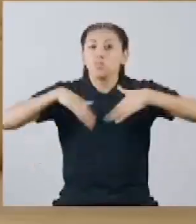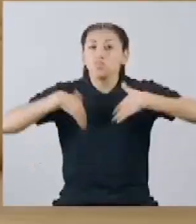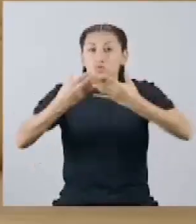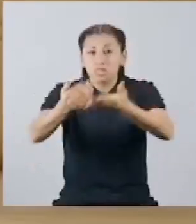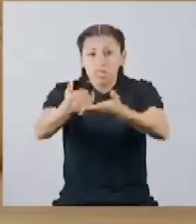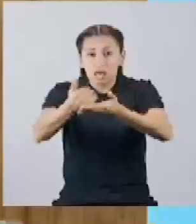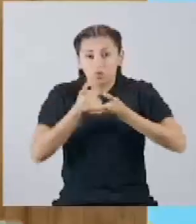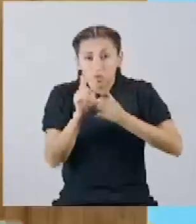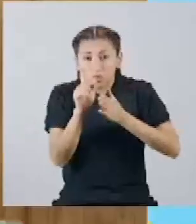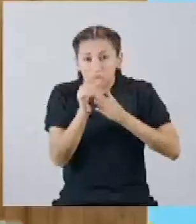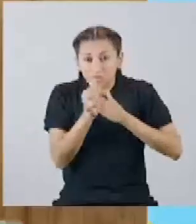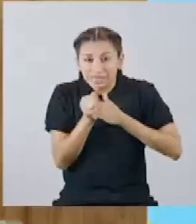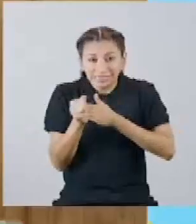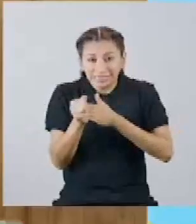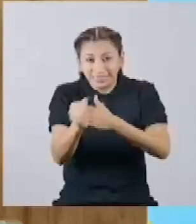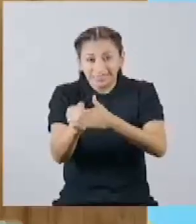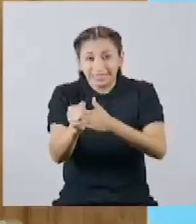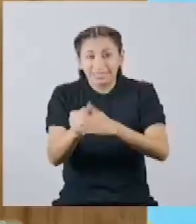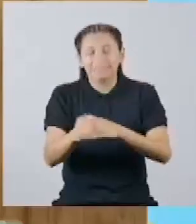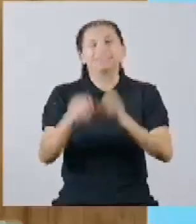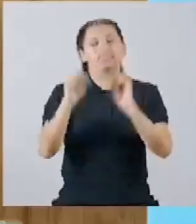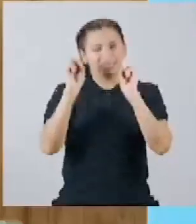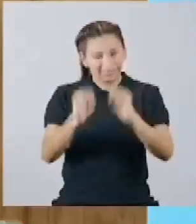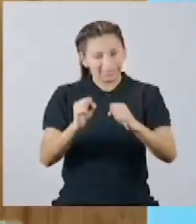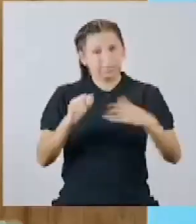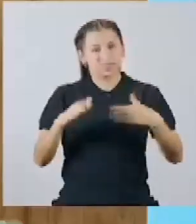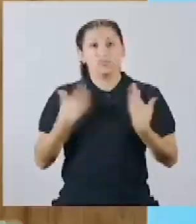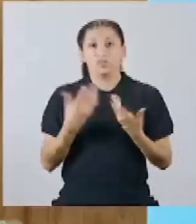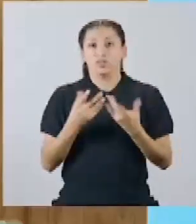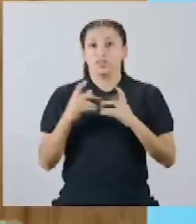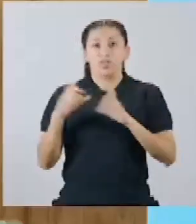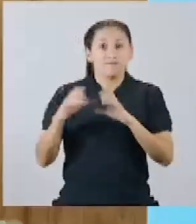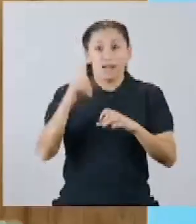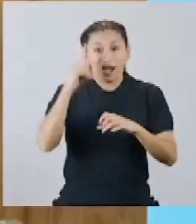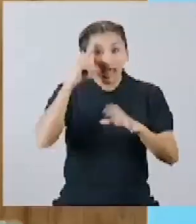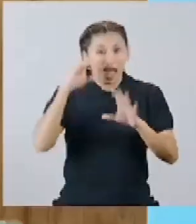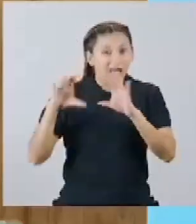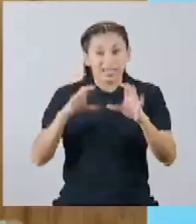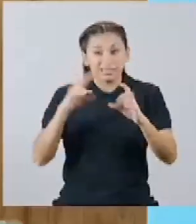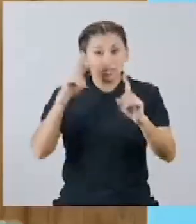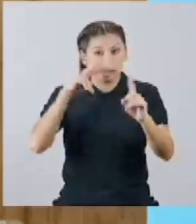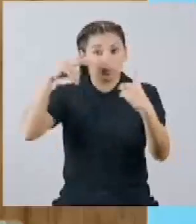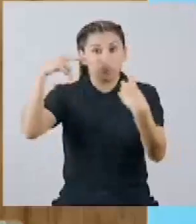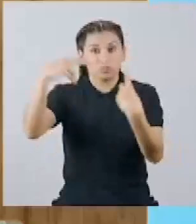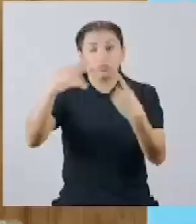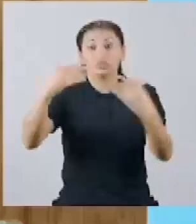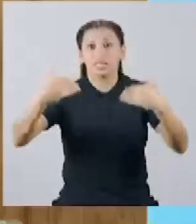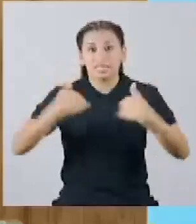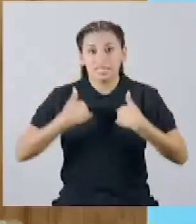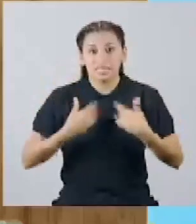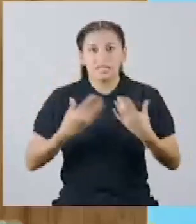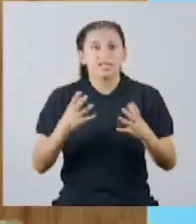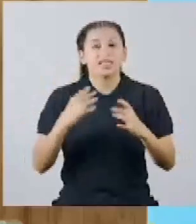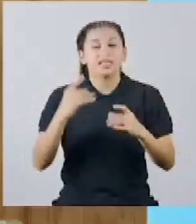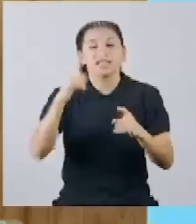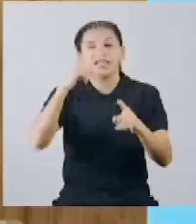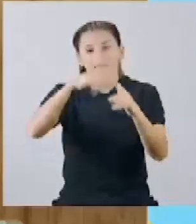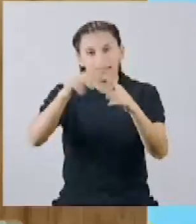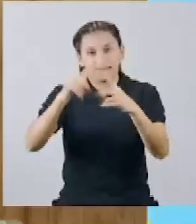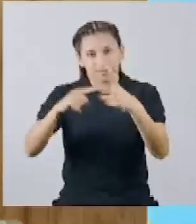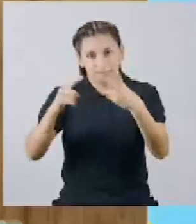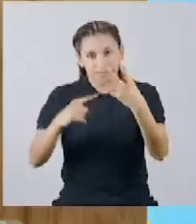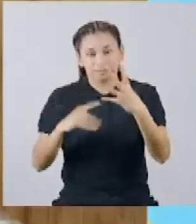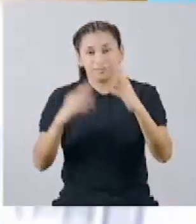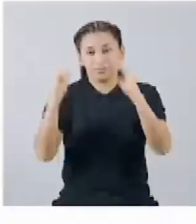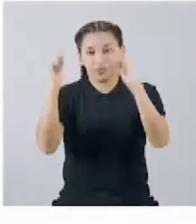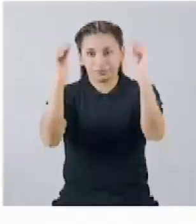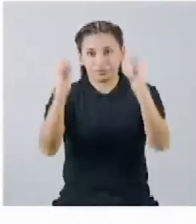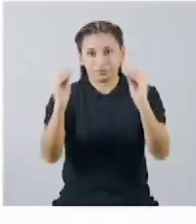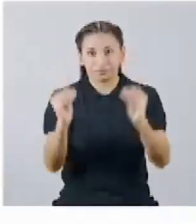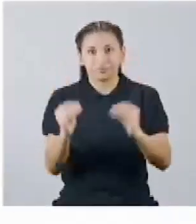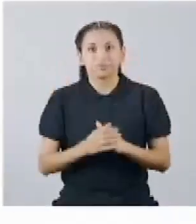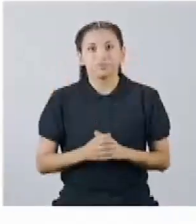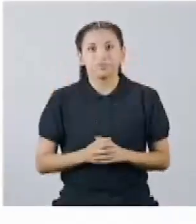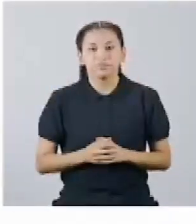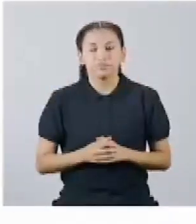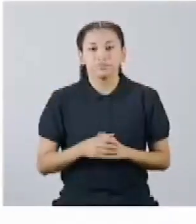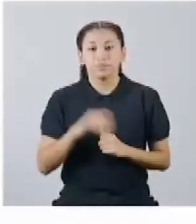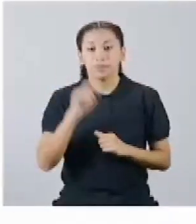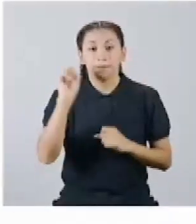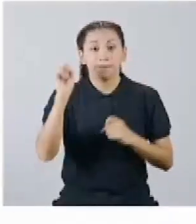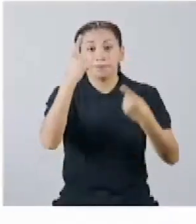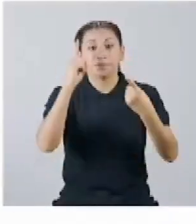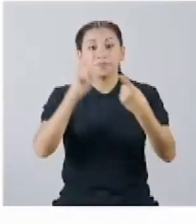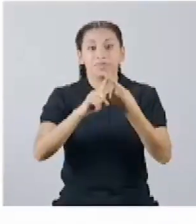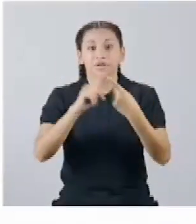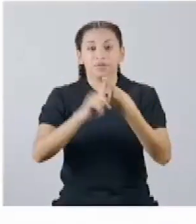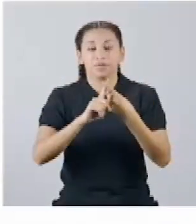guía? Claro que sí. Para formular un punto de vista debemos considerar la siguiente estructura. Se plantea